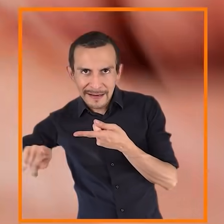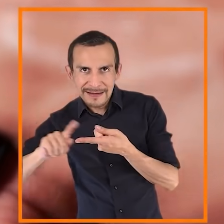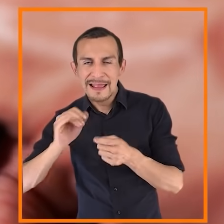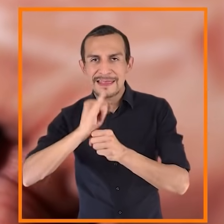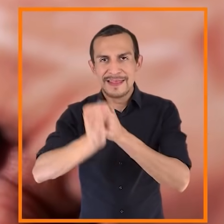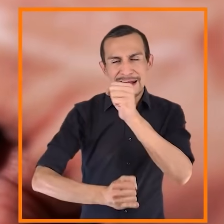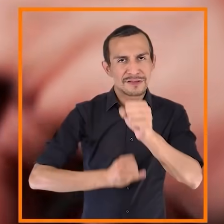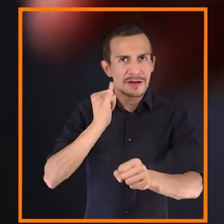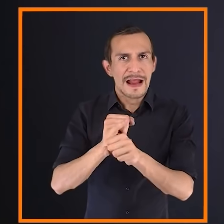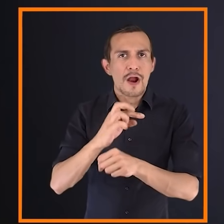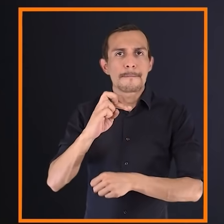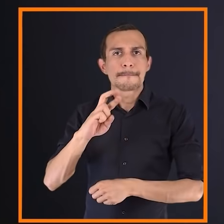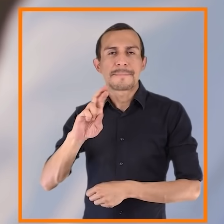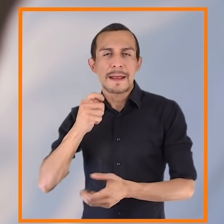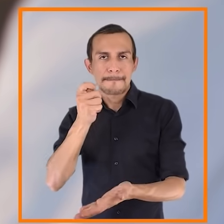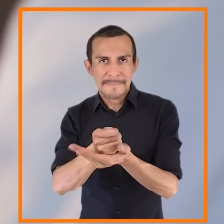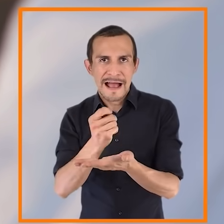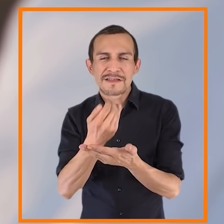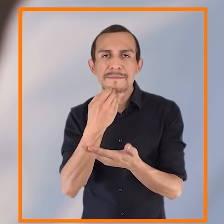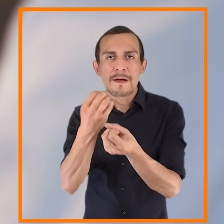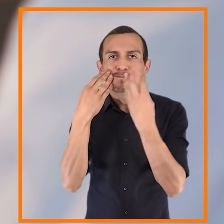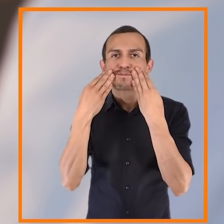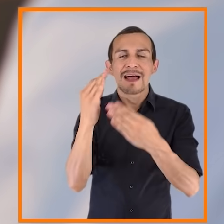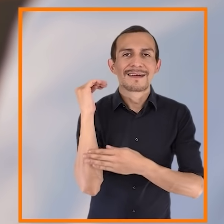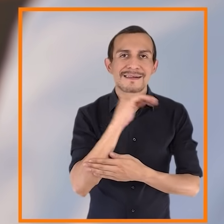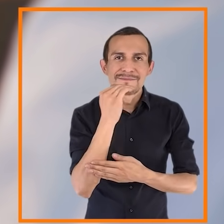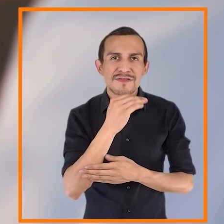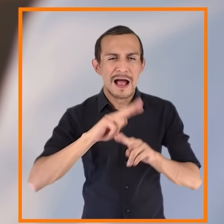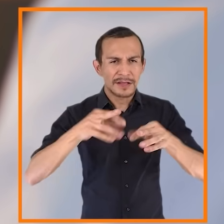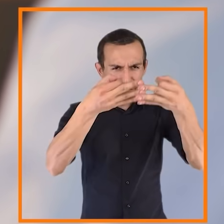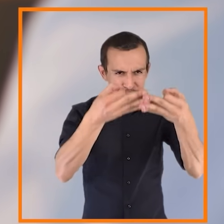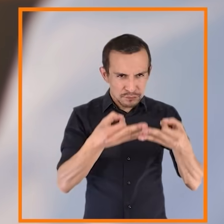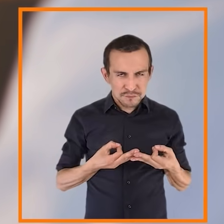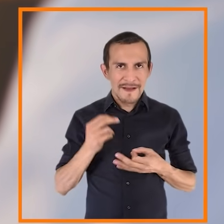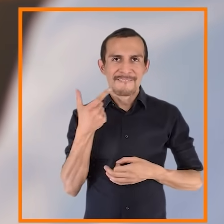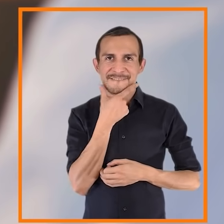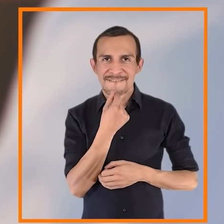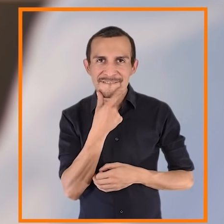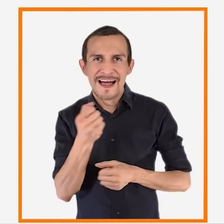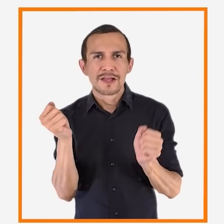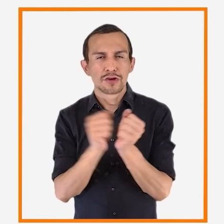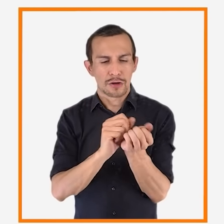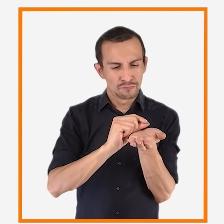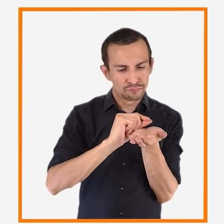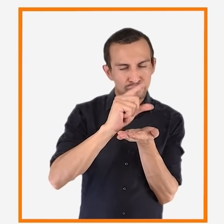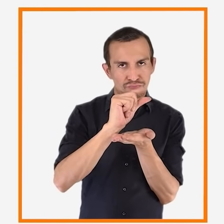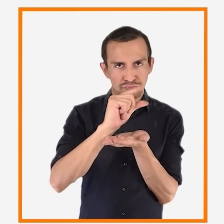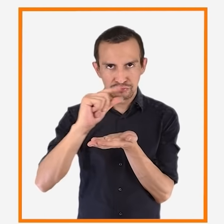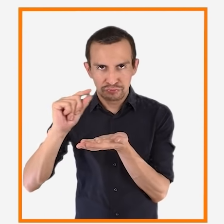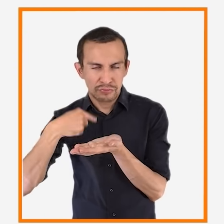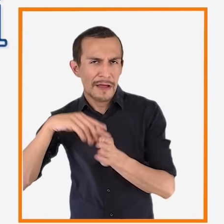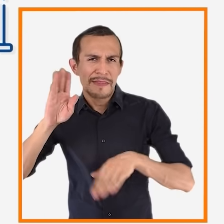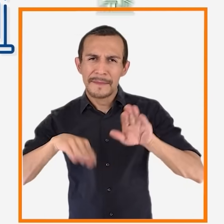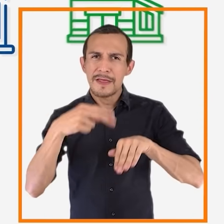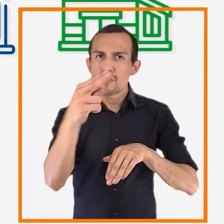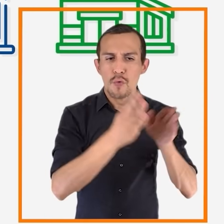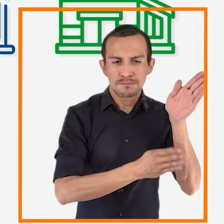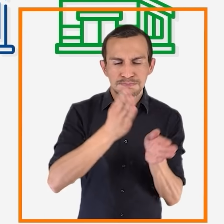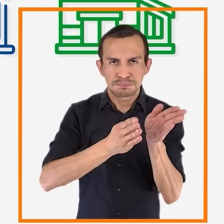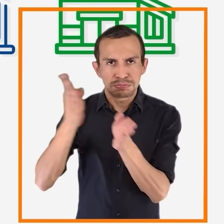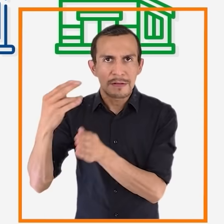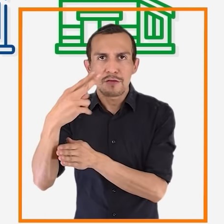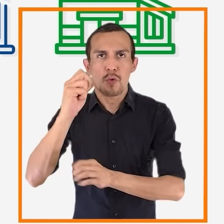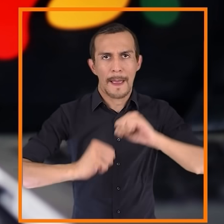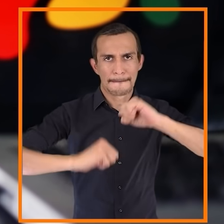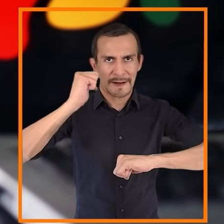prepago e internacionales. Tener abonos simples y rápidos, hacer cuadraturas de manera fácil y con tarifas acordes a la etapa de crecimiento de